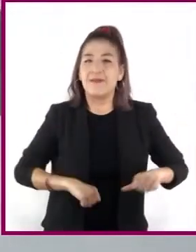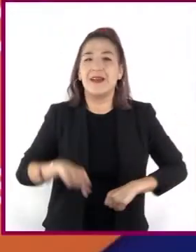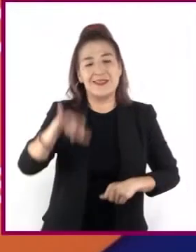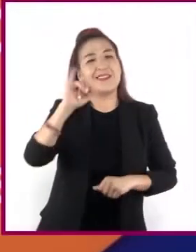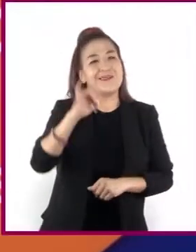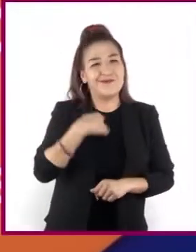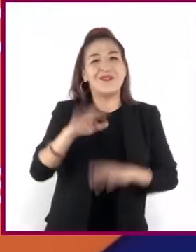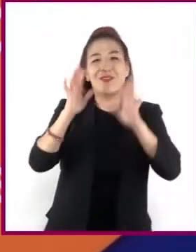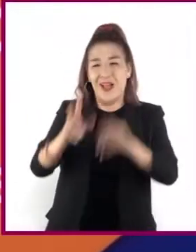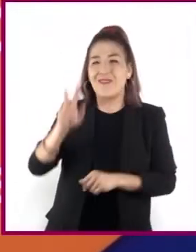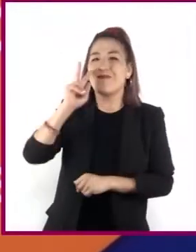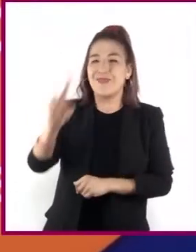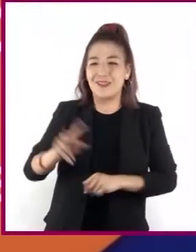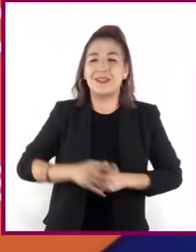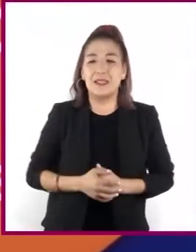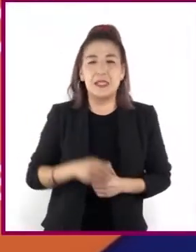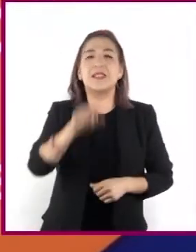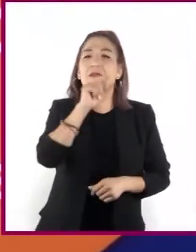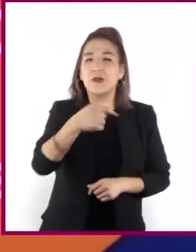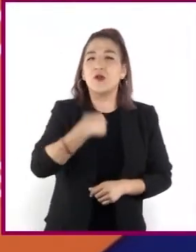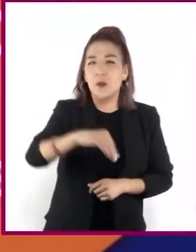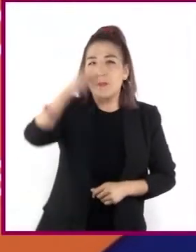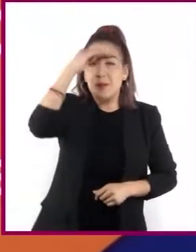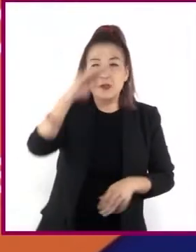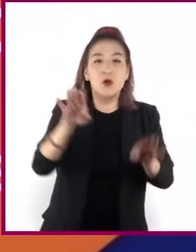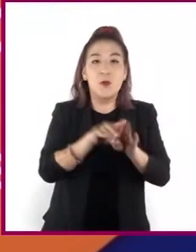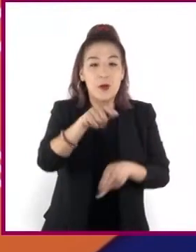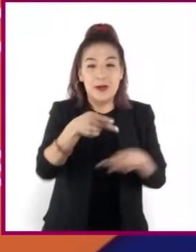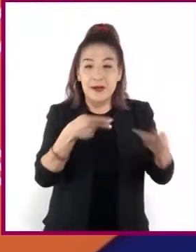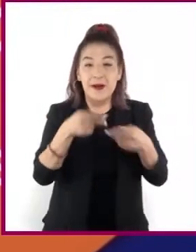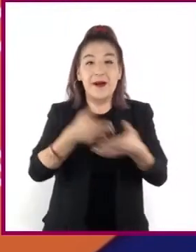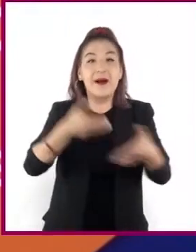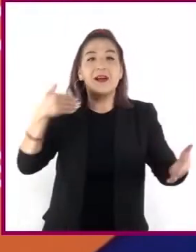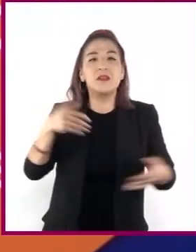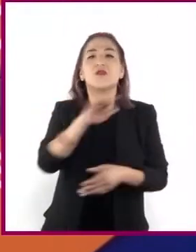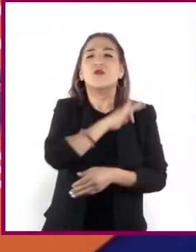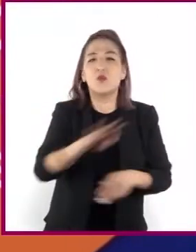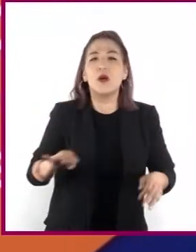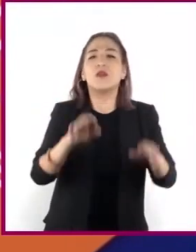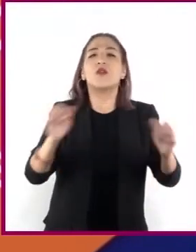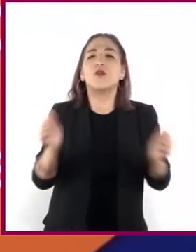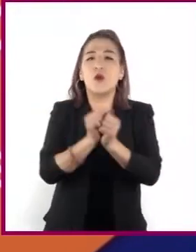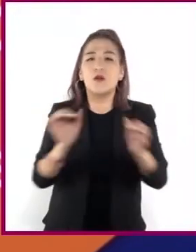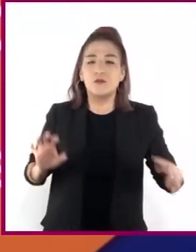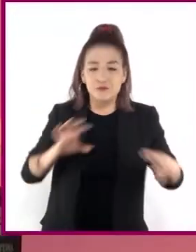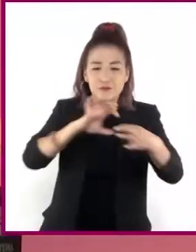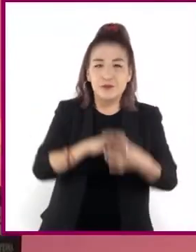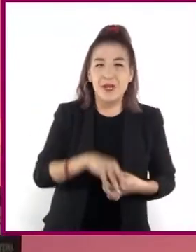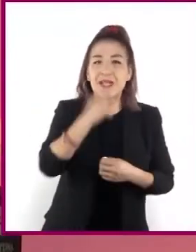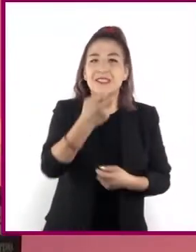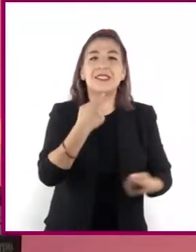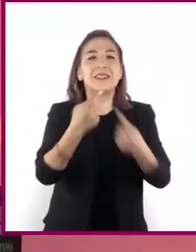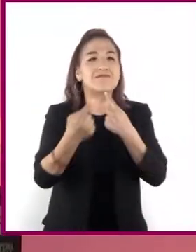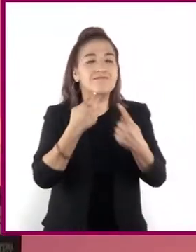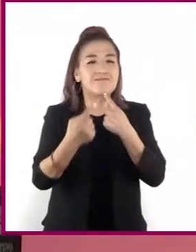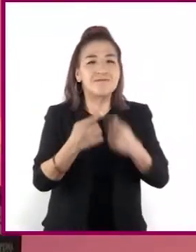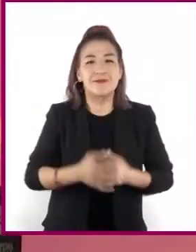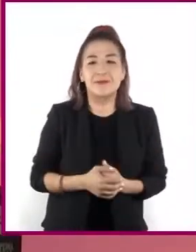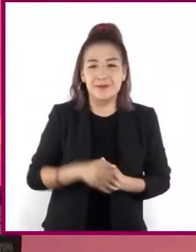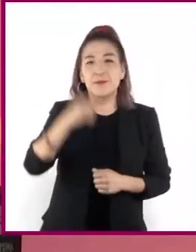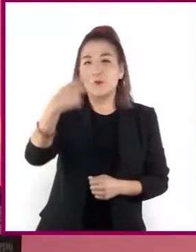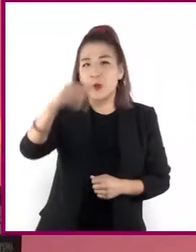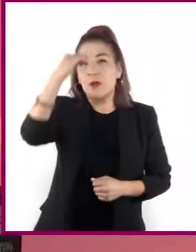lo observé. También pensé que esos aspectos previos podrían formar parte de un criterio.